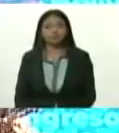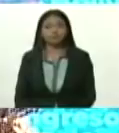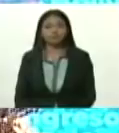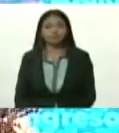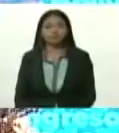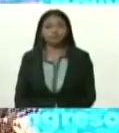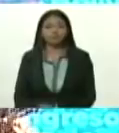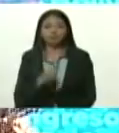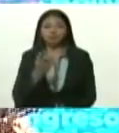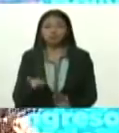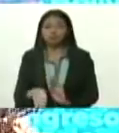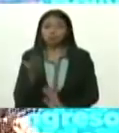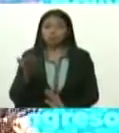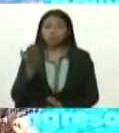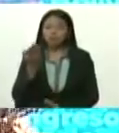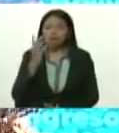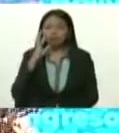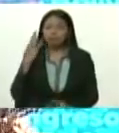Es muy importante